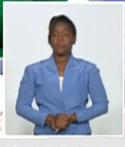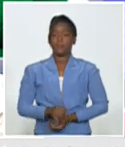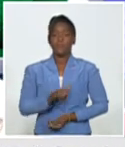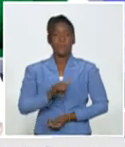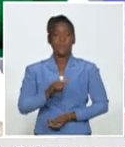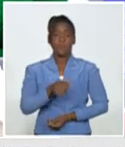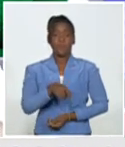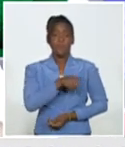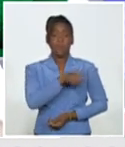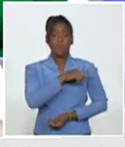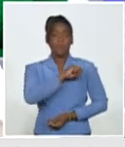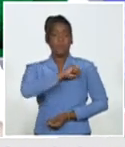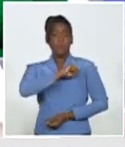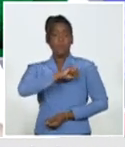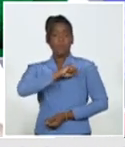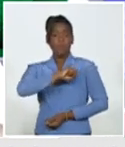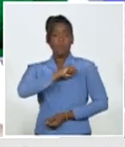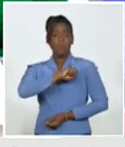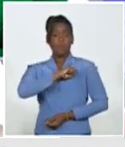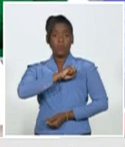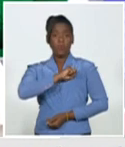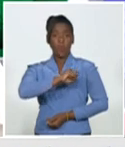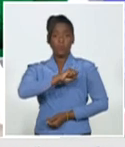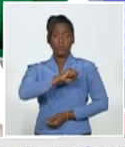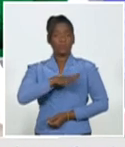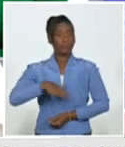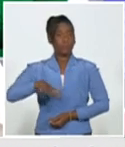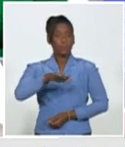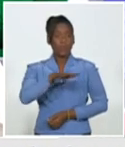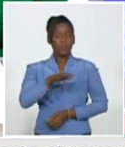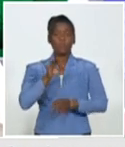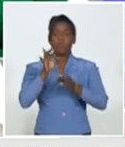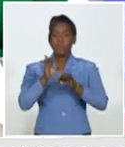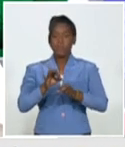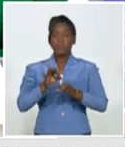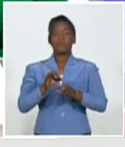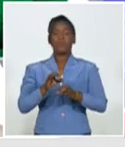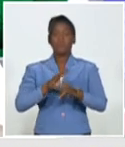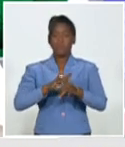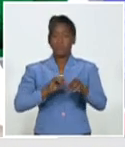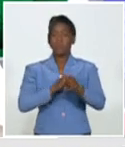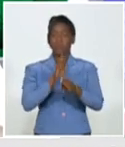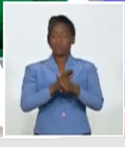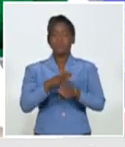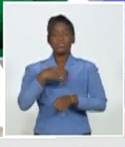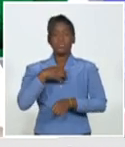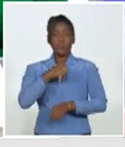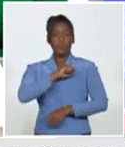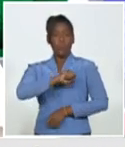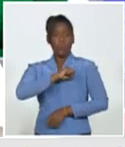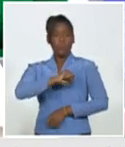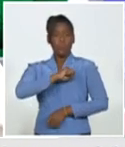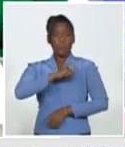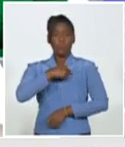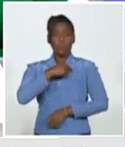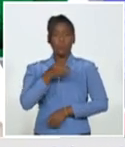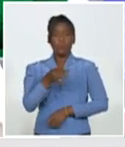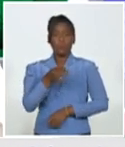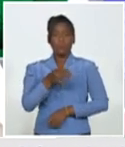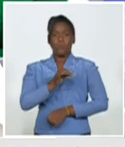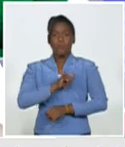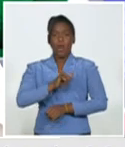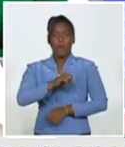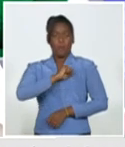a las maniobras de reanimación cardiopulmonar que se aplicaron en el día de ayer.